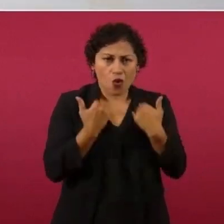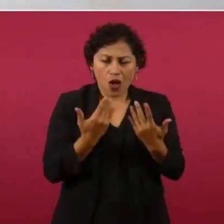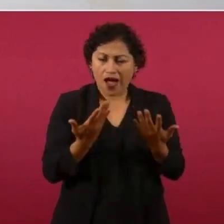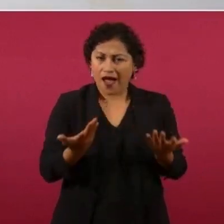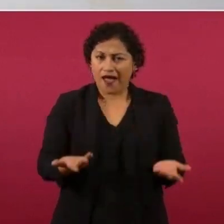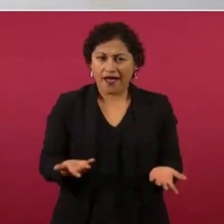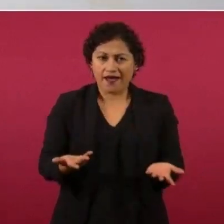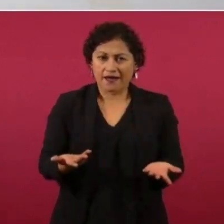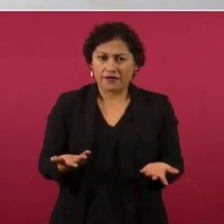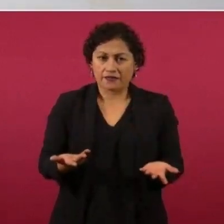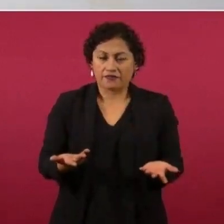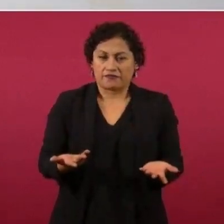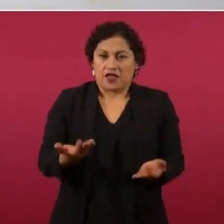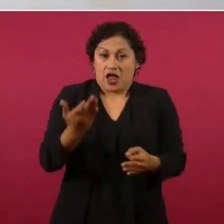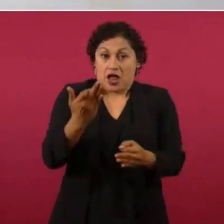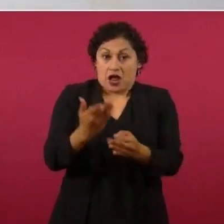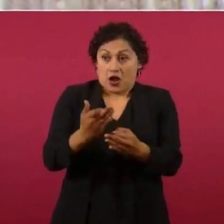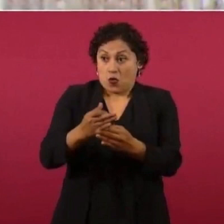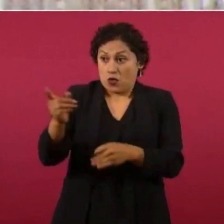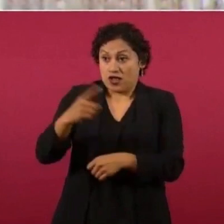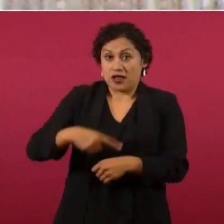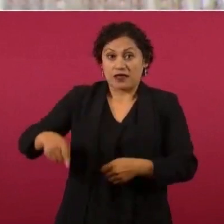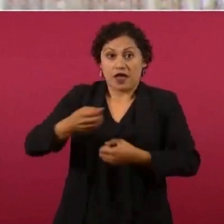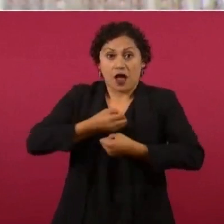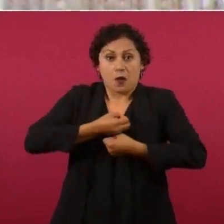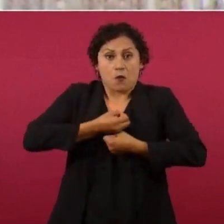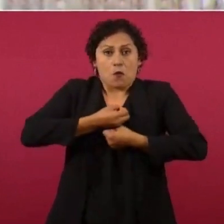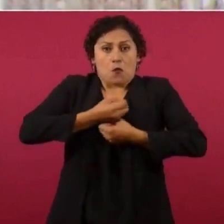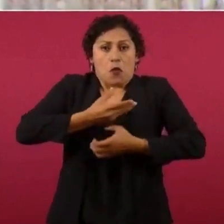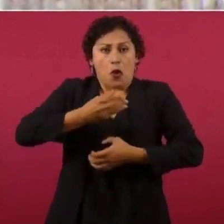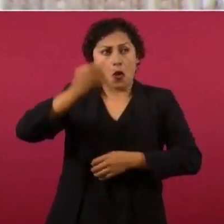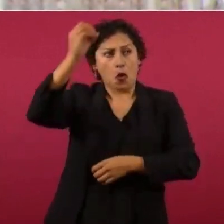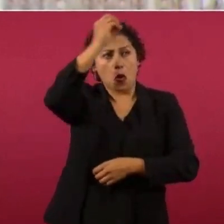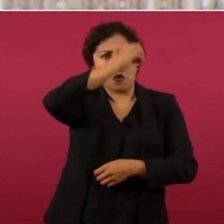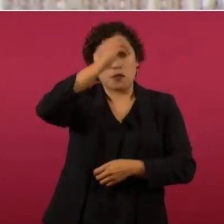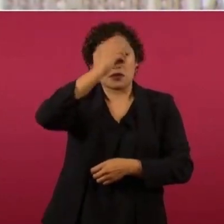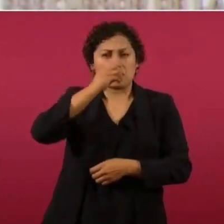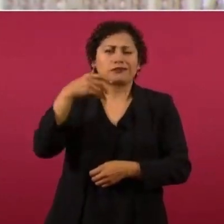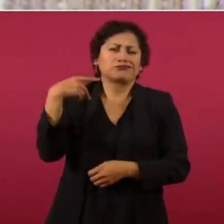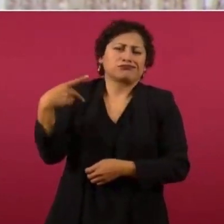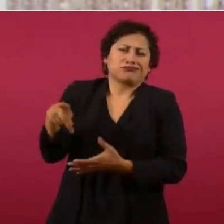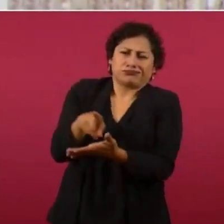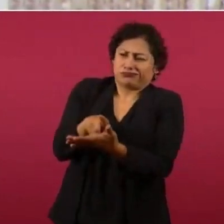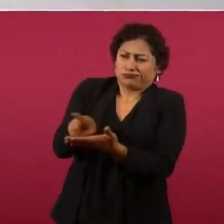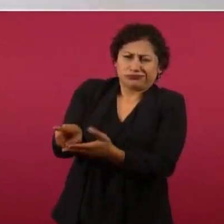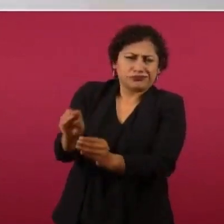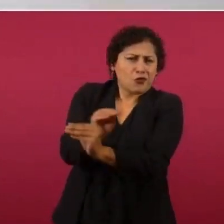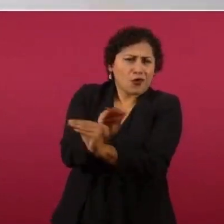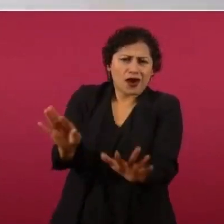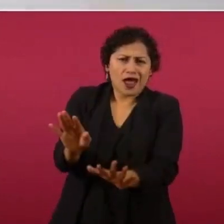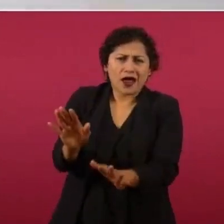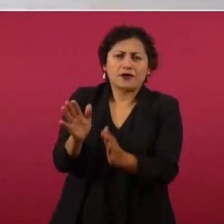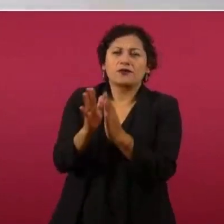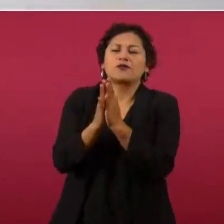todo el derecho de manifestarse. Además, ya fuera máscaras,